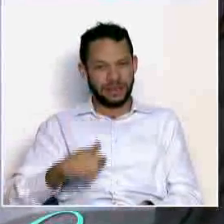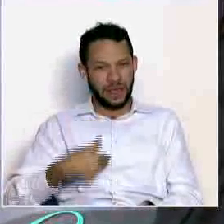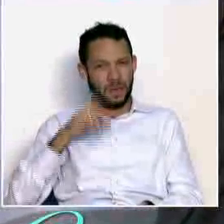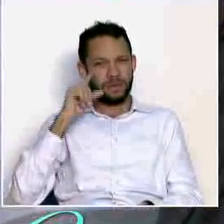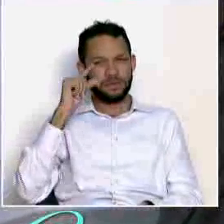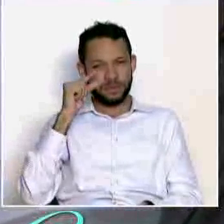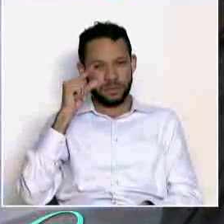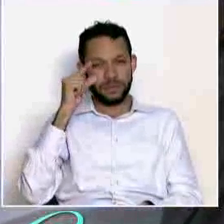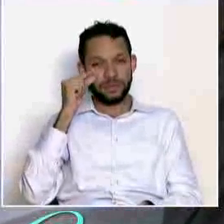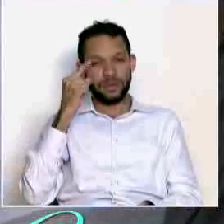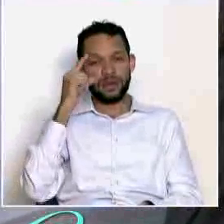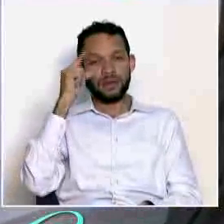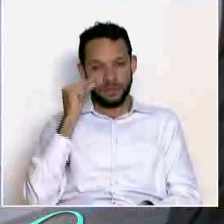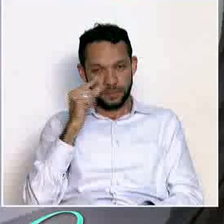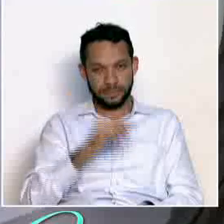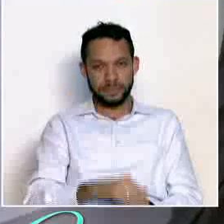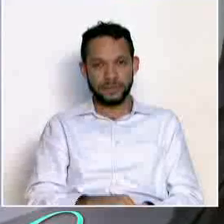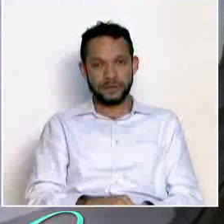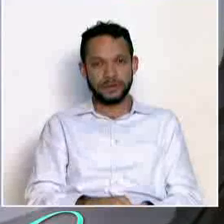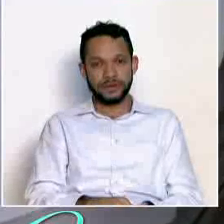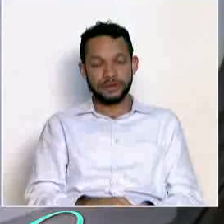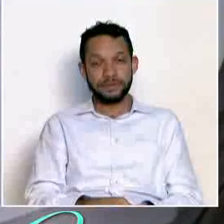y se van a cerrar.